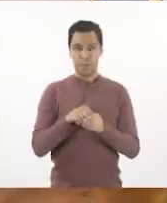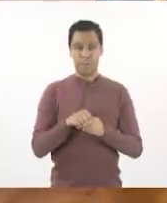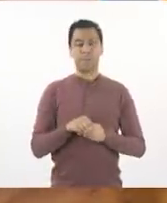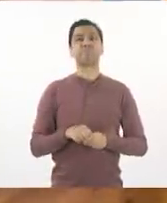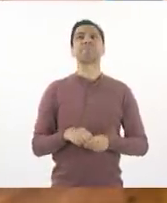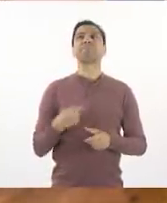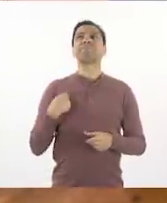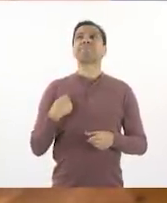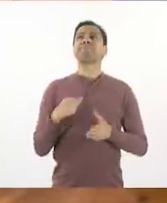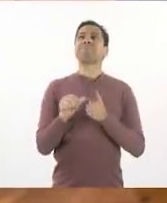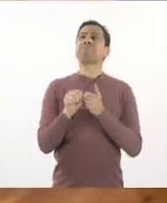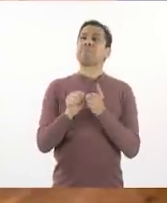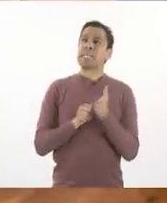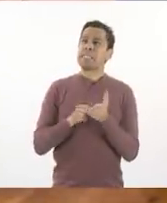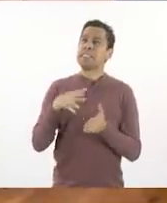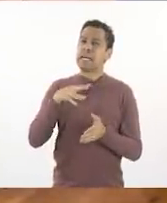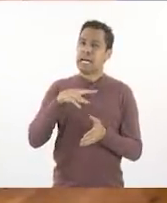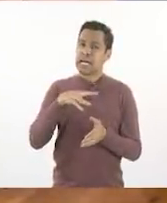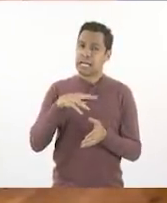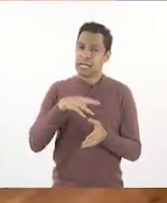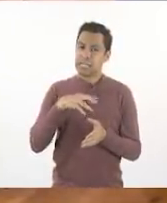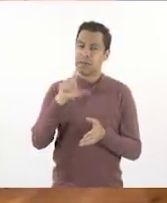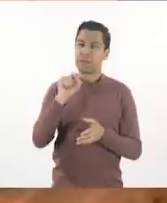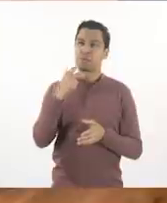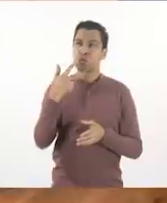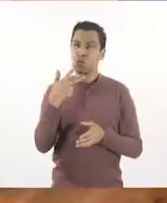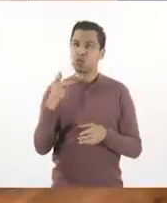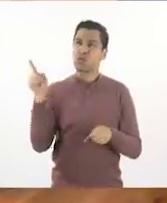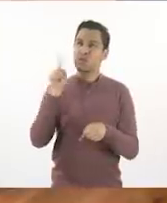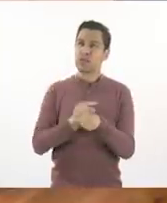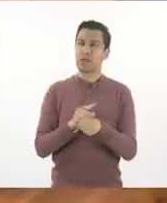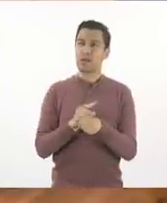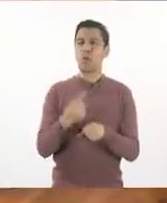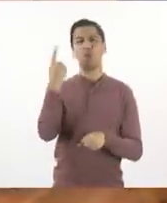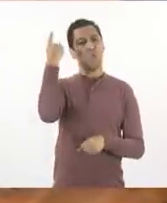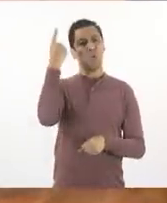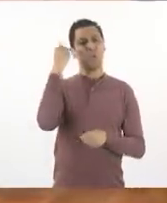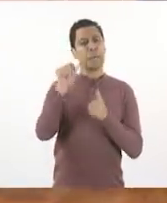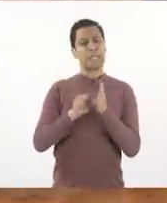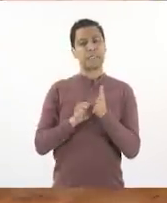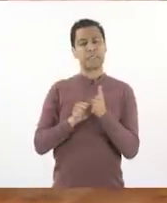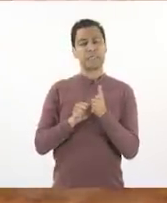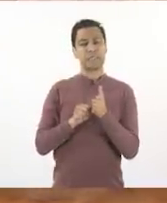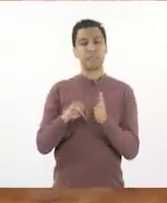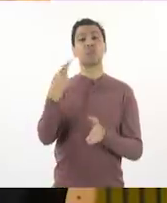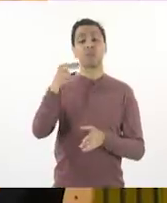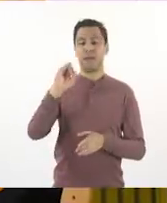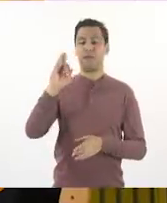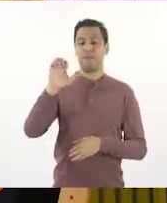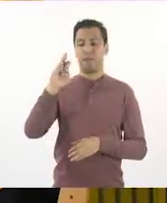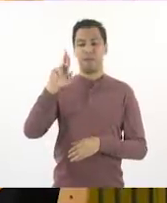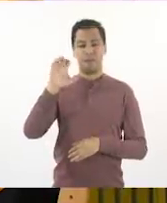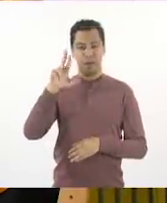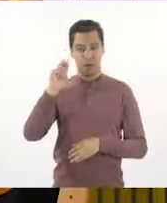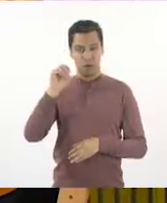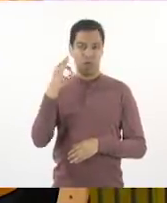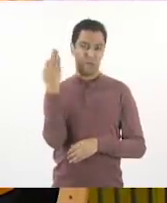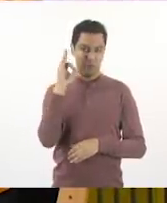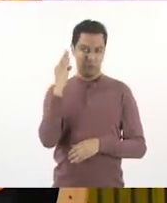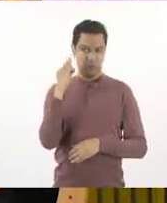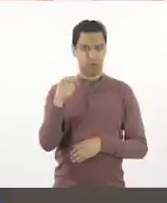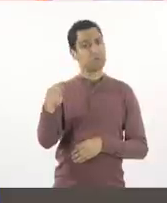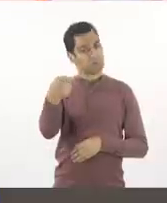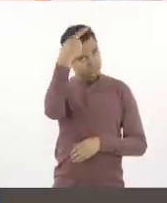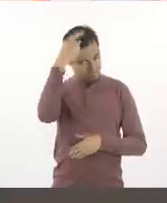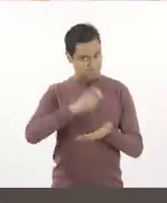Los meses que tienen 28 o 29 días, nada más es uno. Uno. ¿Cómo se llama? Se llama febrero. Febrero.